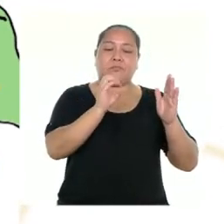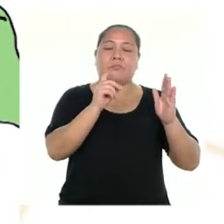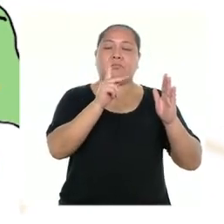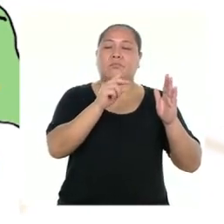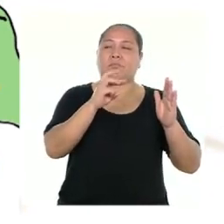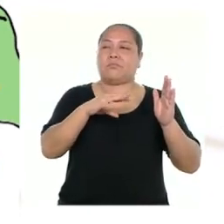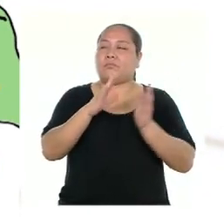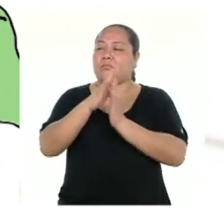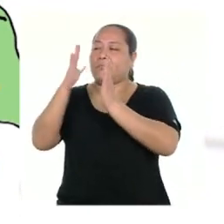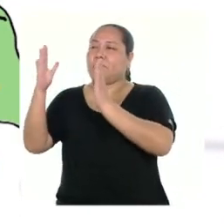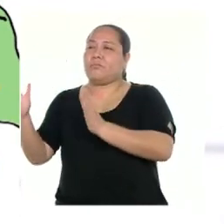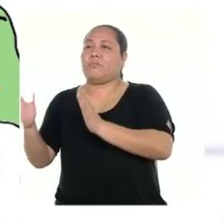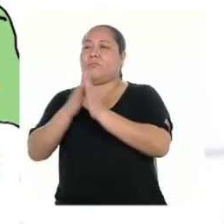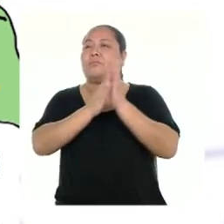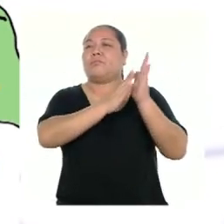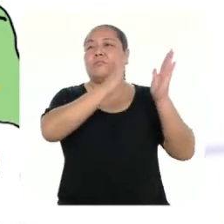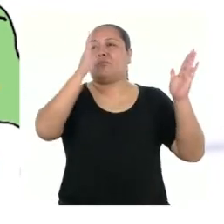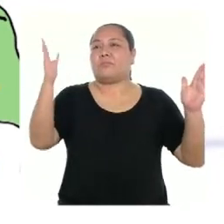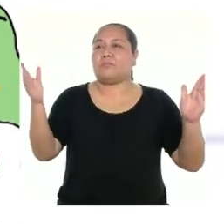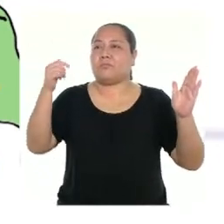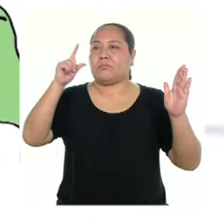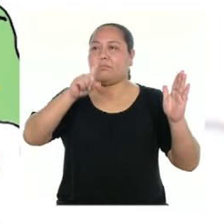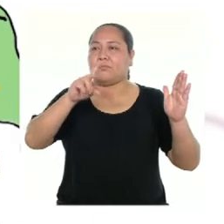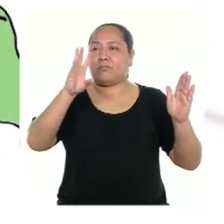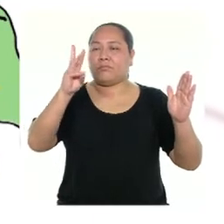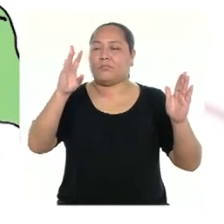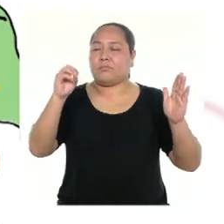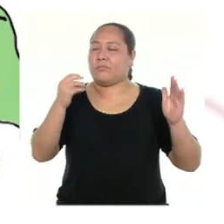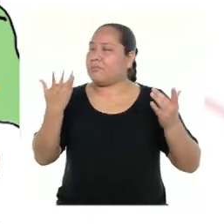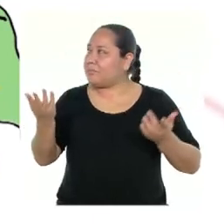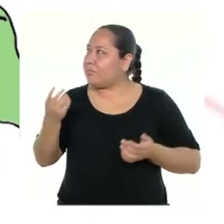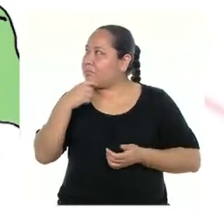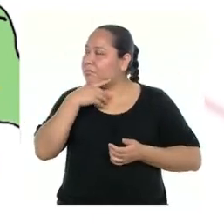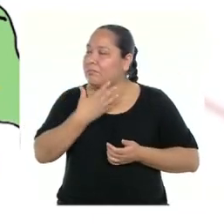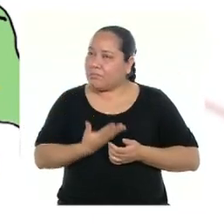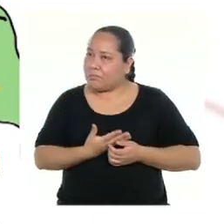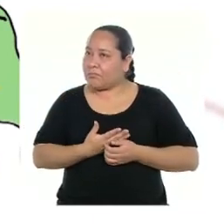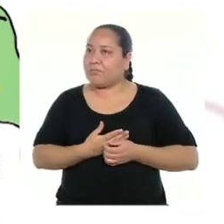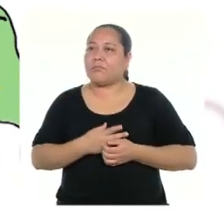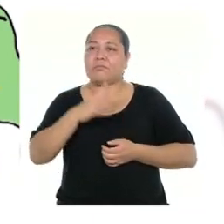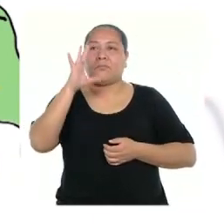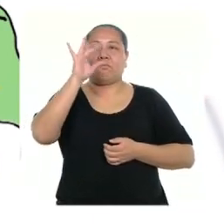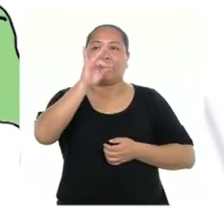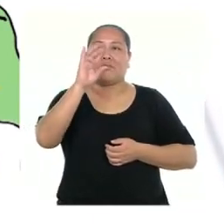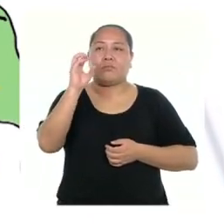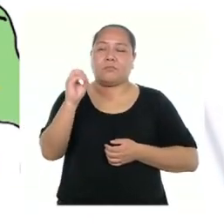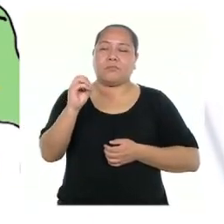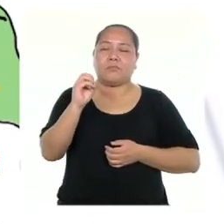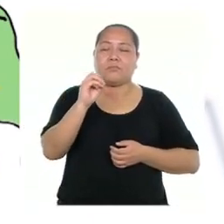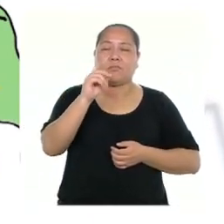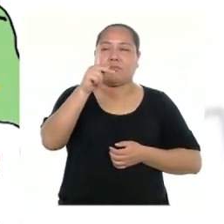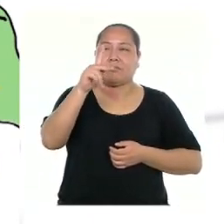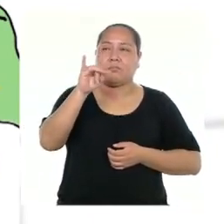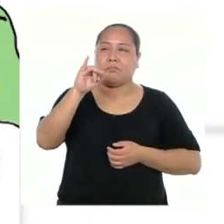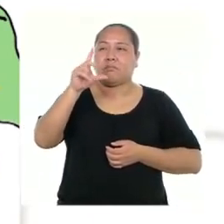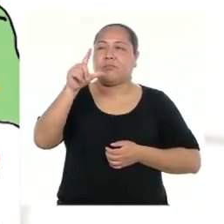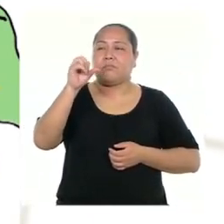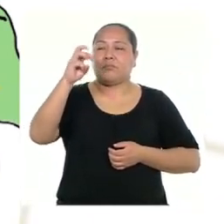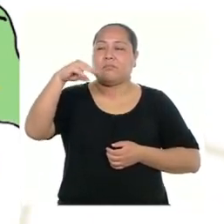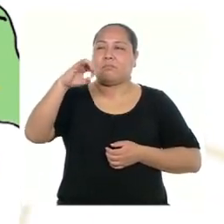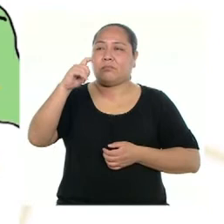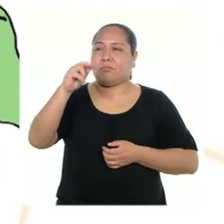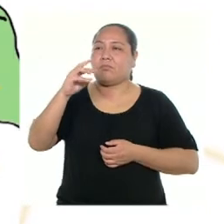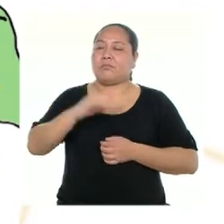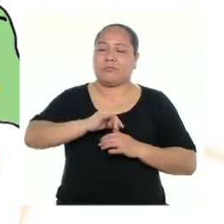podría representar el largo de la cuenca donde estuve hace poco. ¡Wow! Y 80 kilómetros puede representar el ancho de